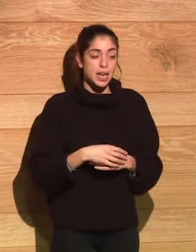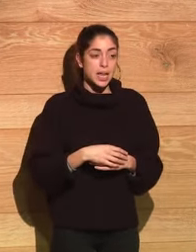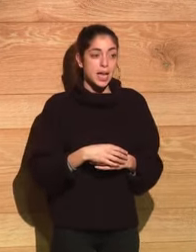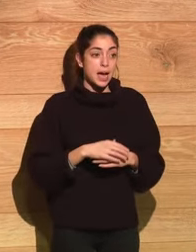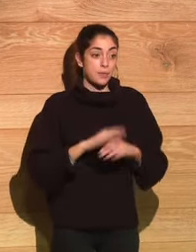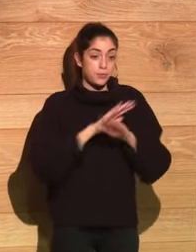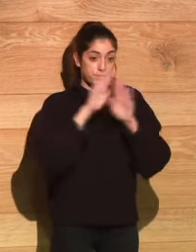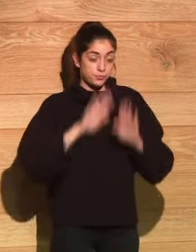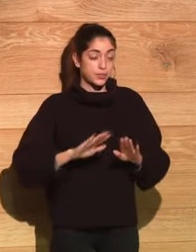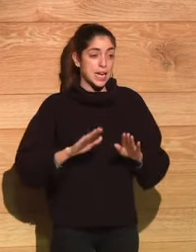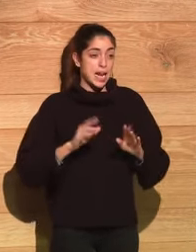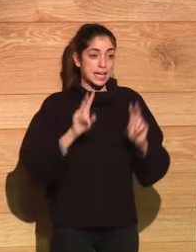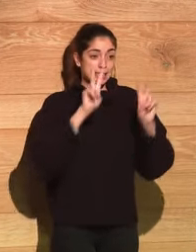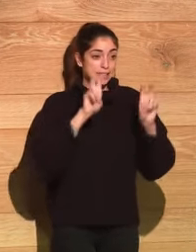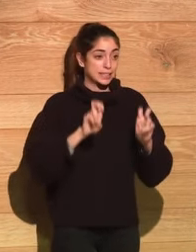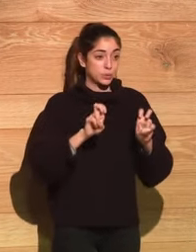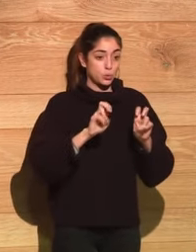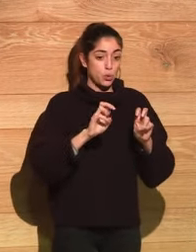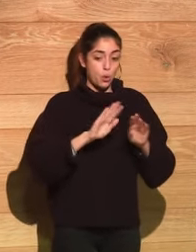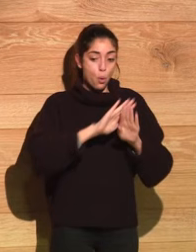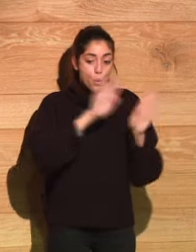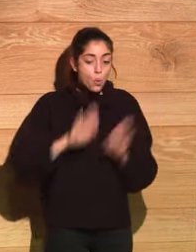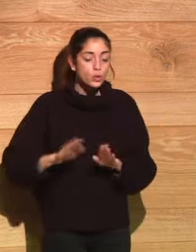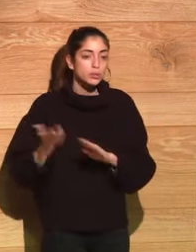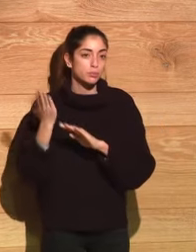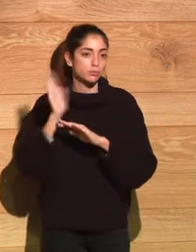primer título de una colección que nos ha costado mucho